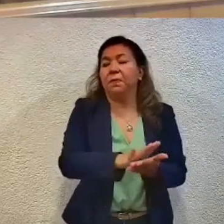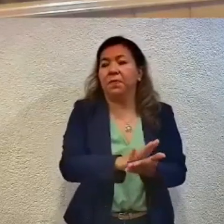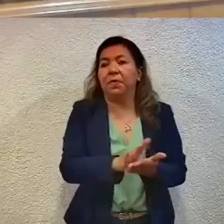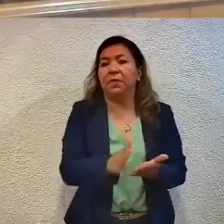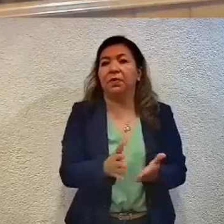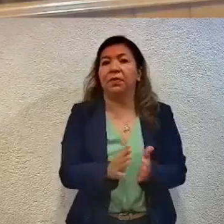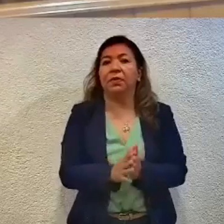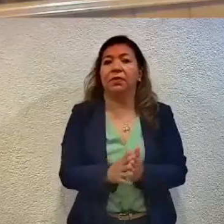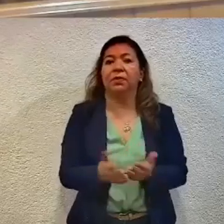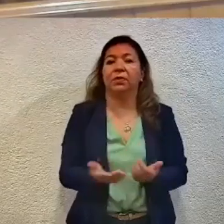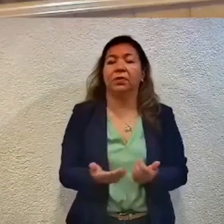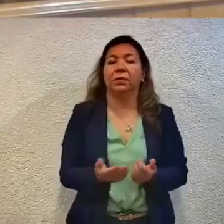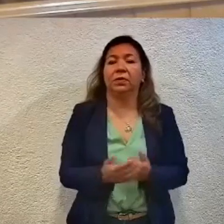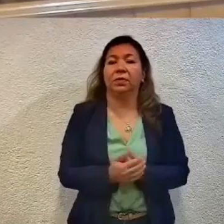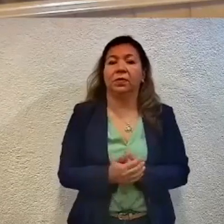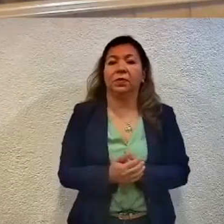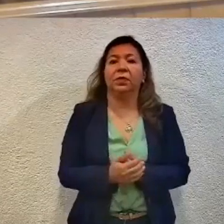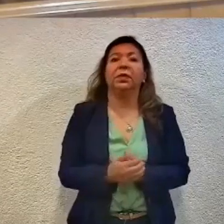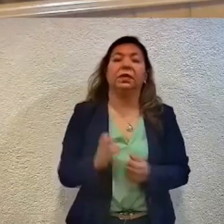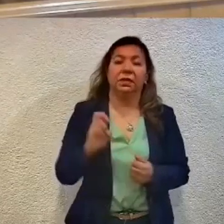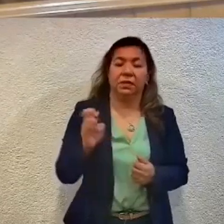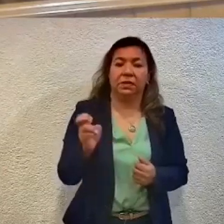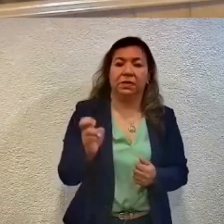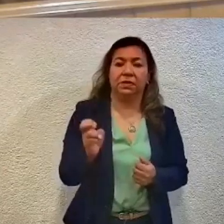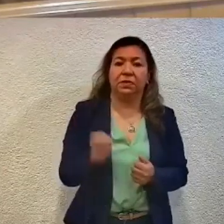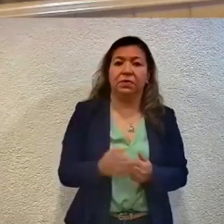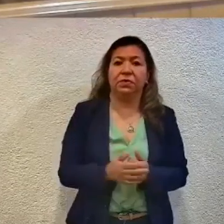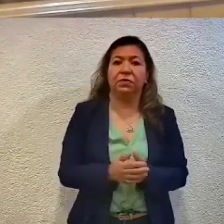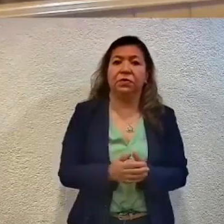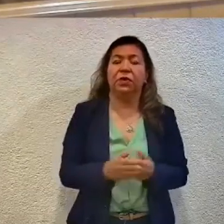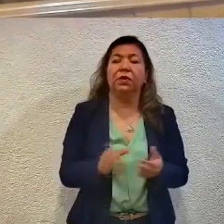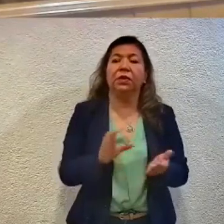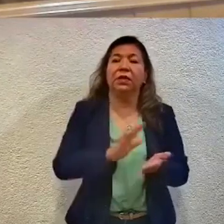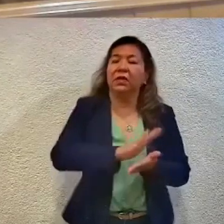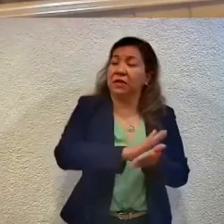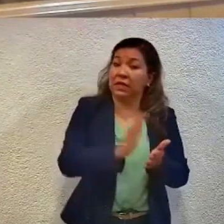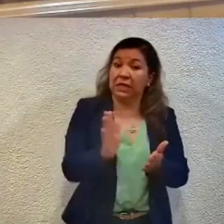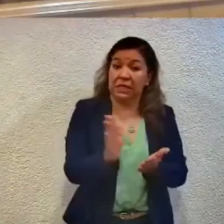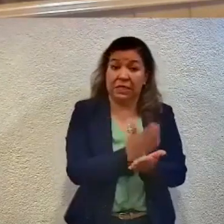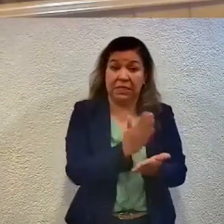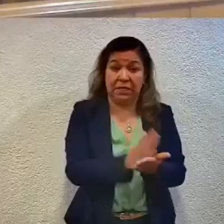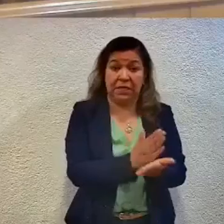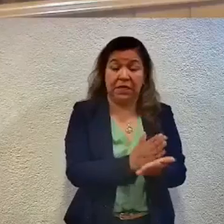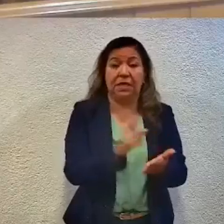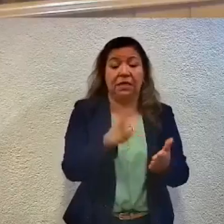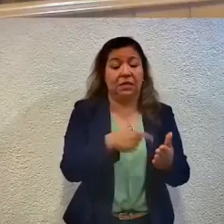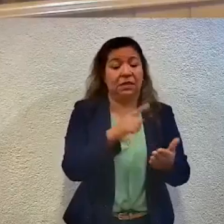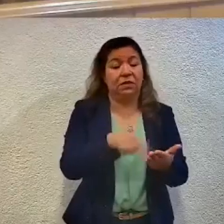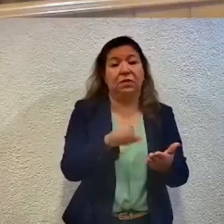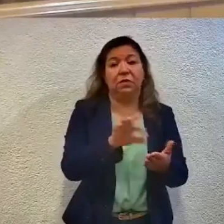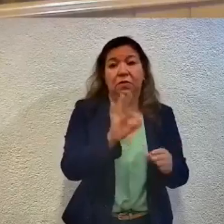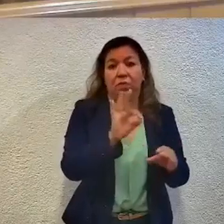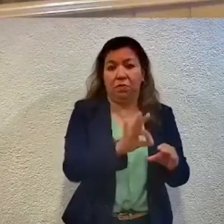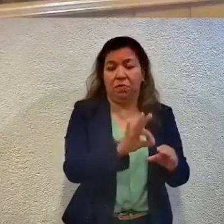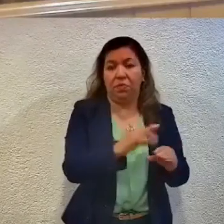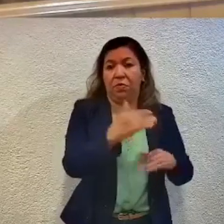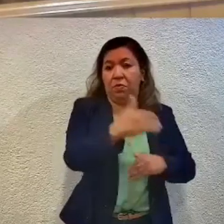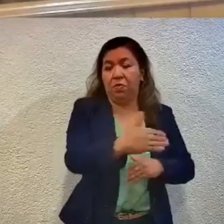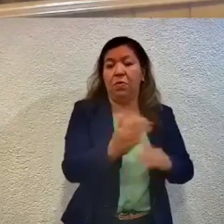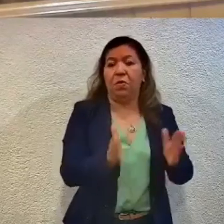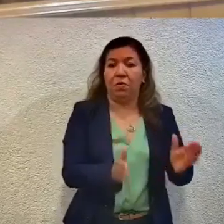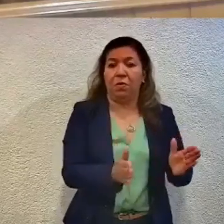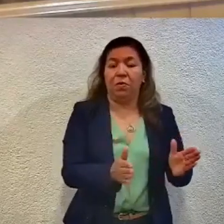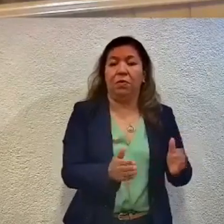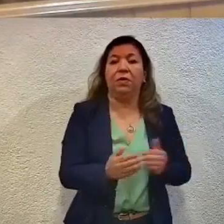y determinantes. En ese sentido, por cuanto a la nulidad de la votación recibida en casilla, se propone declarar infundado el